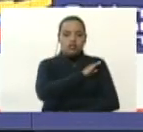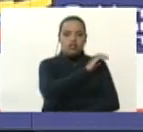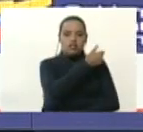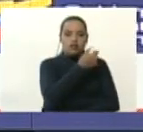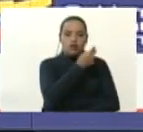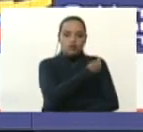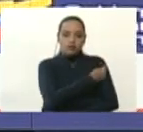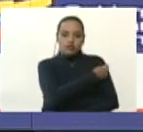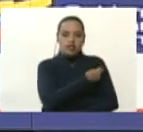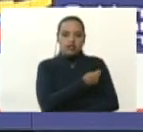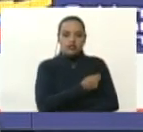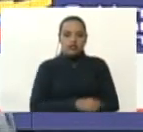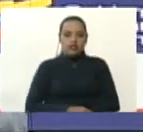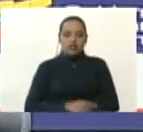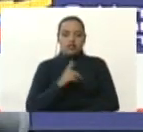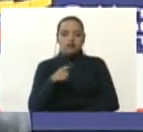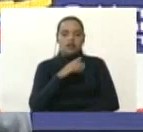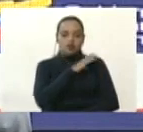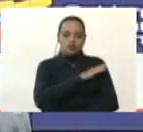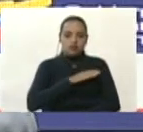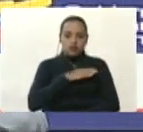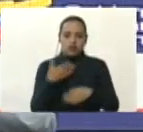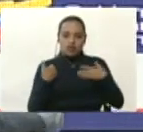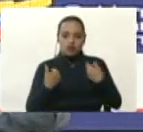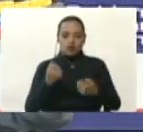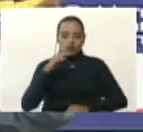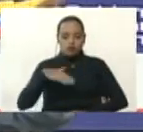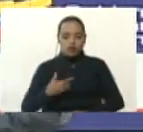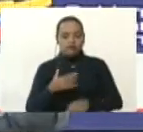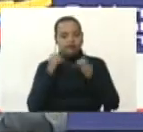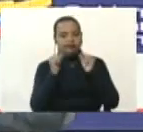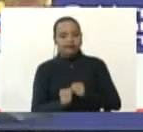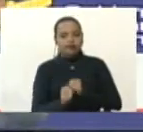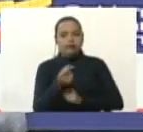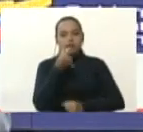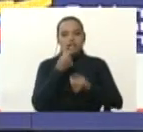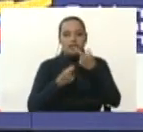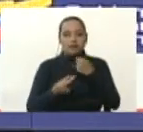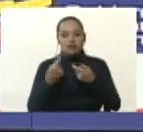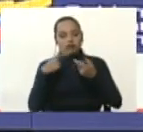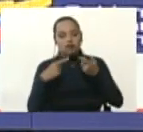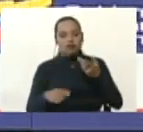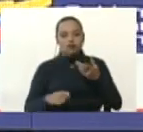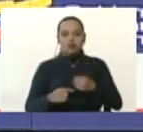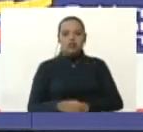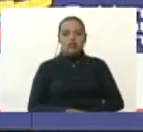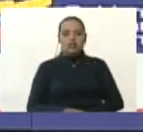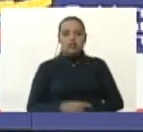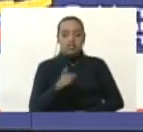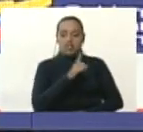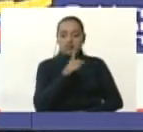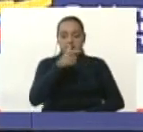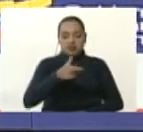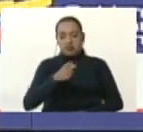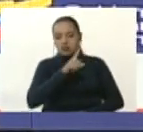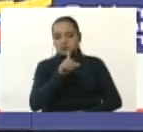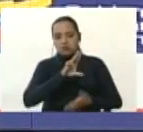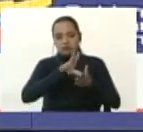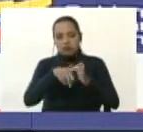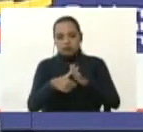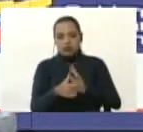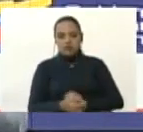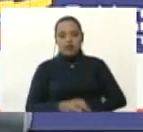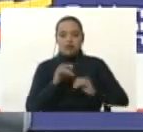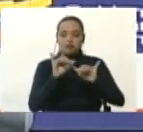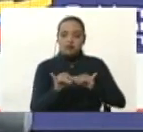con los comités de salud, y ellos garanticen que los medicamentos y los equipos lleguen y nadie se los robe. Asimismo, he